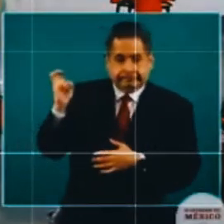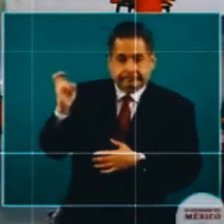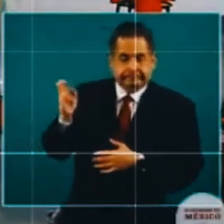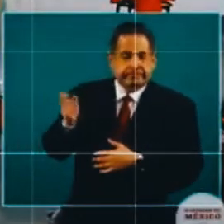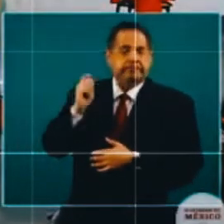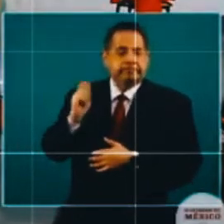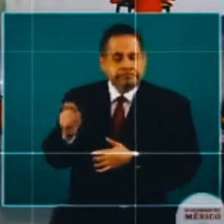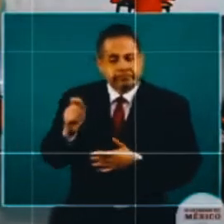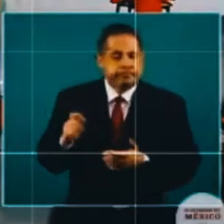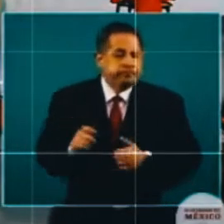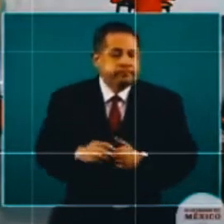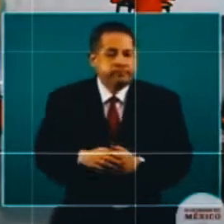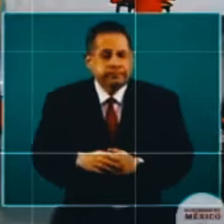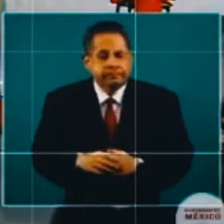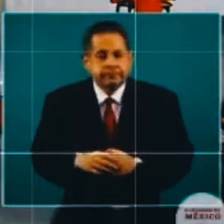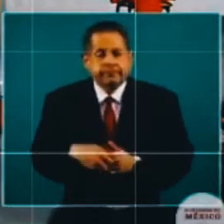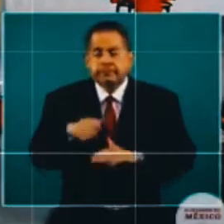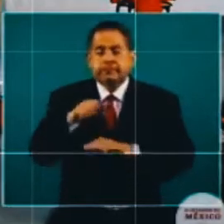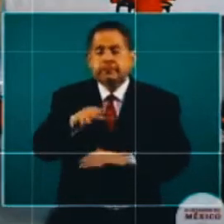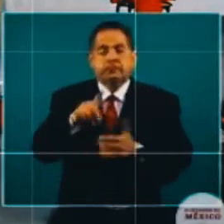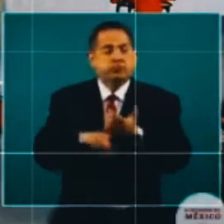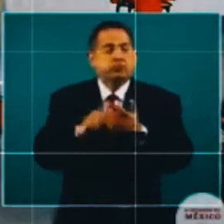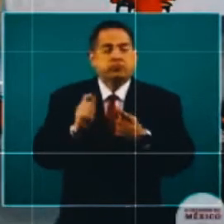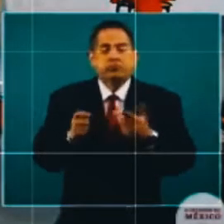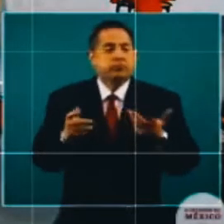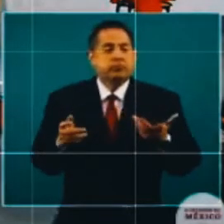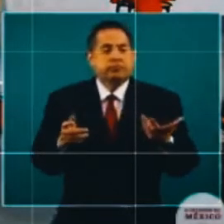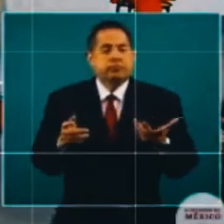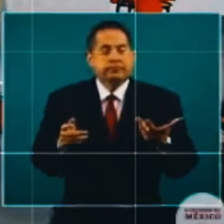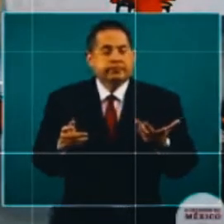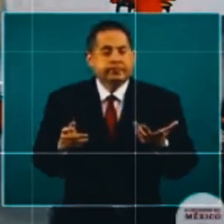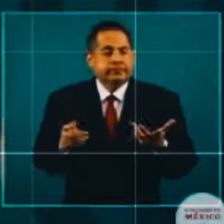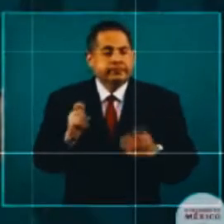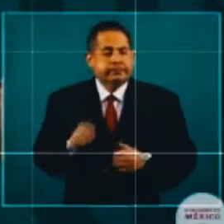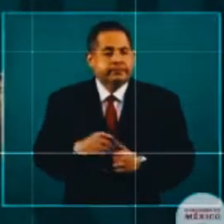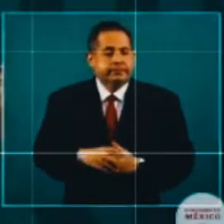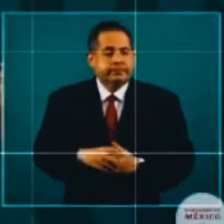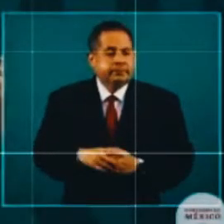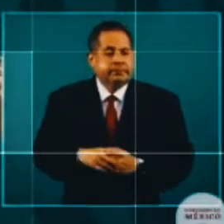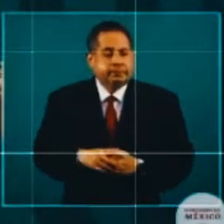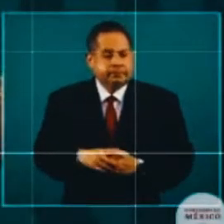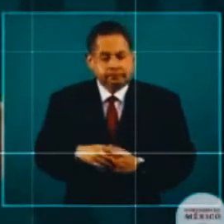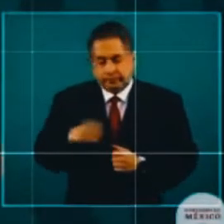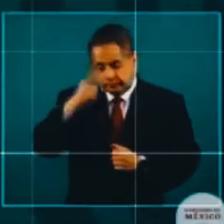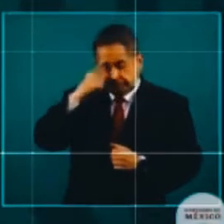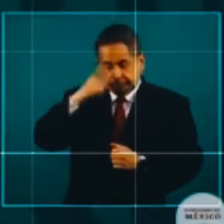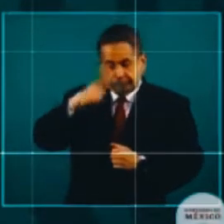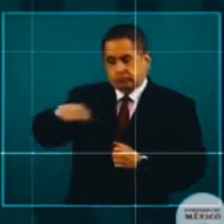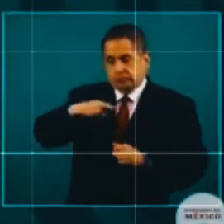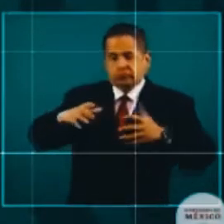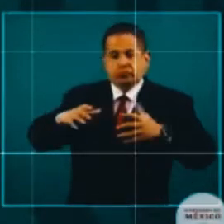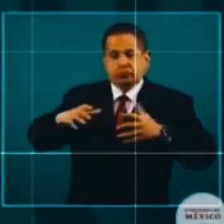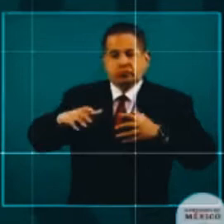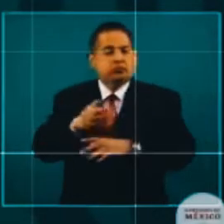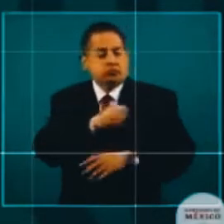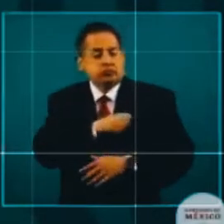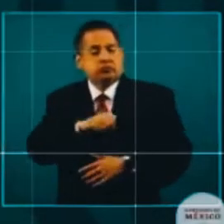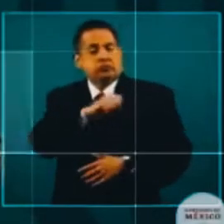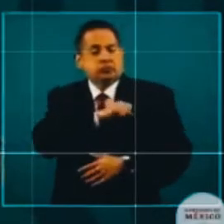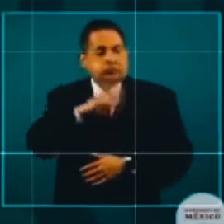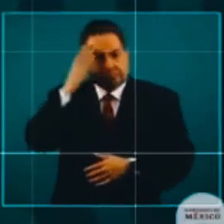que tiene que ver con la acción extraordinaria en materia de salubridad